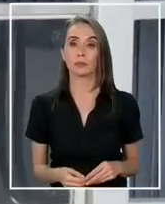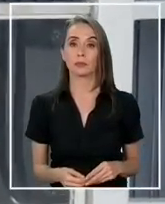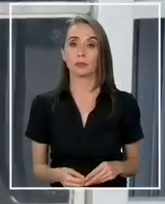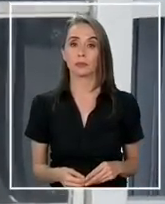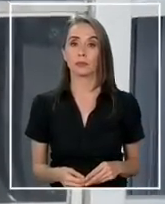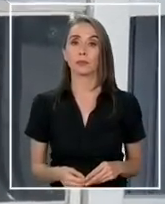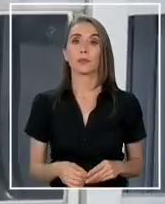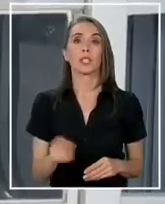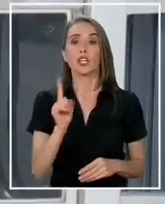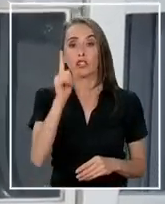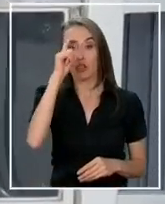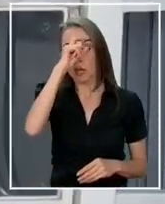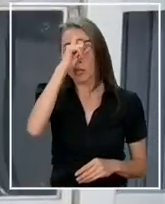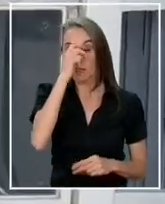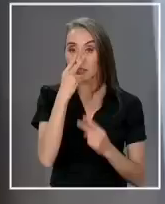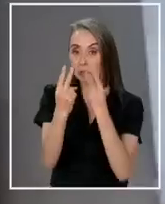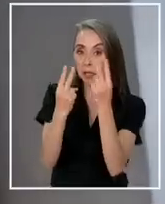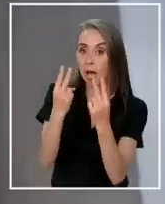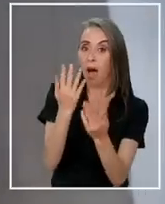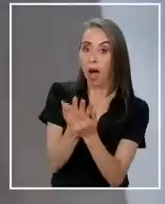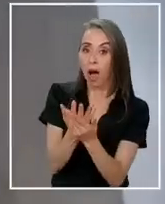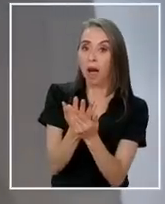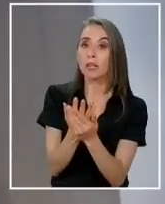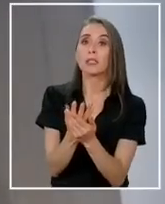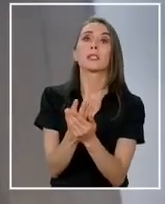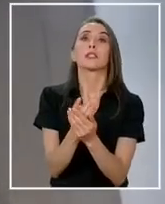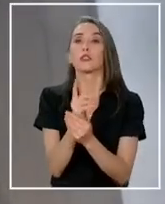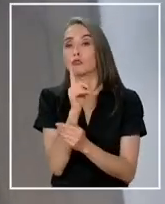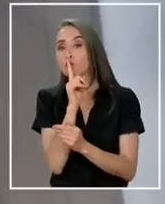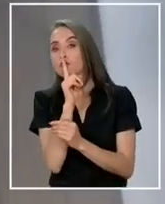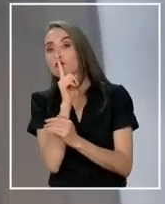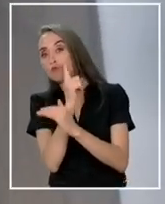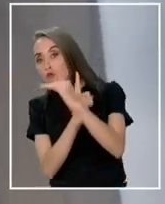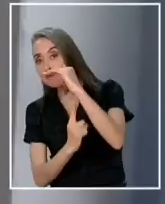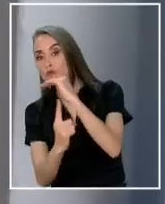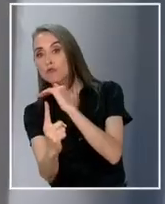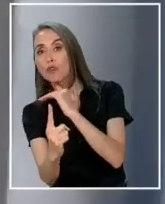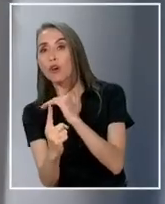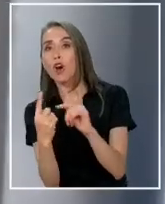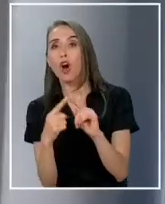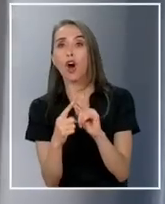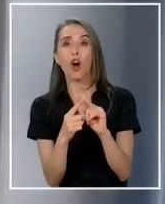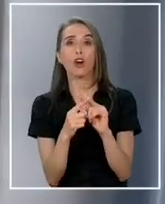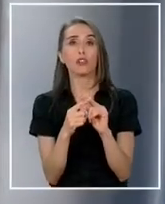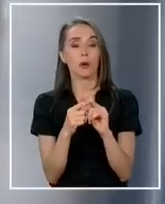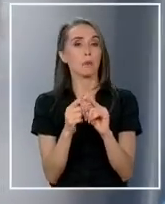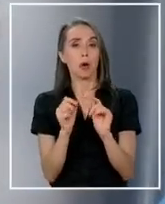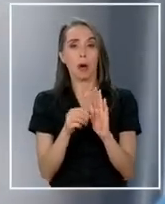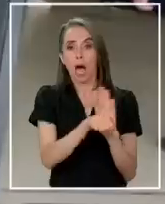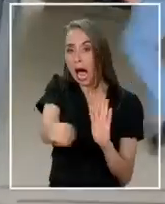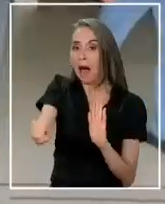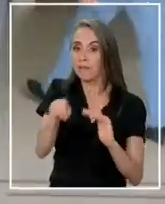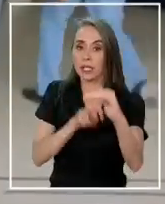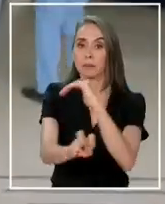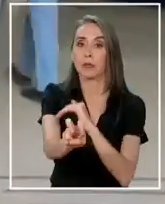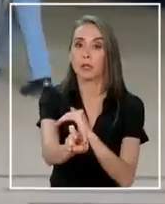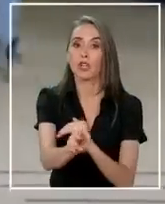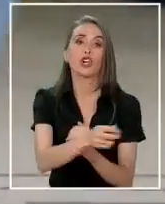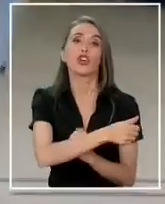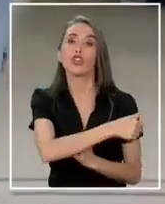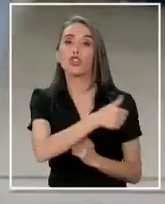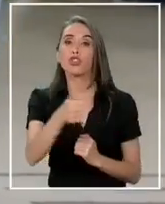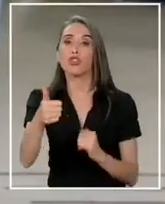no son difíciles de encontrar algunos de forma sigilosa y otros con movimientos ya decididos todos